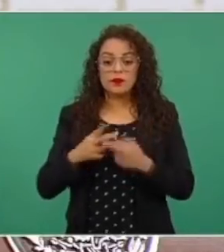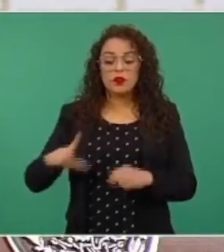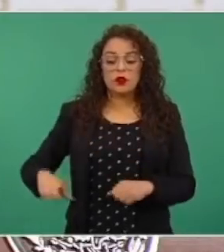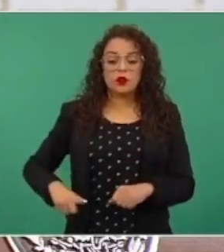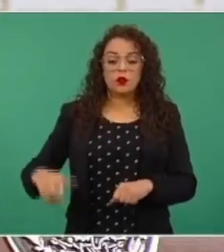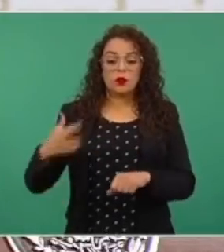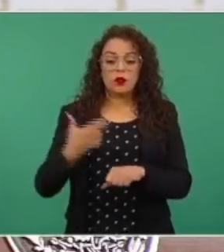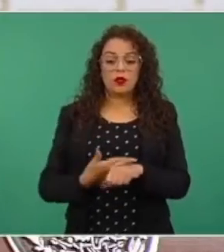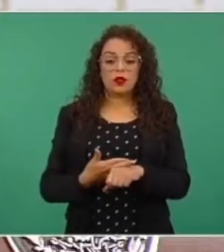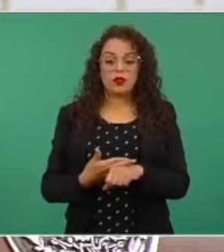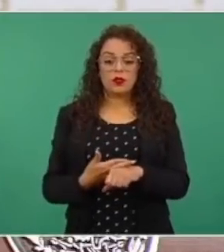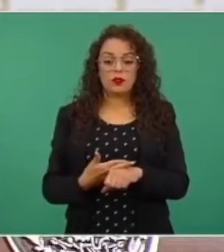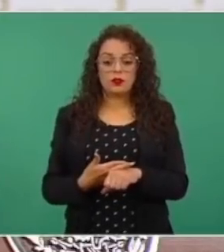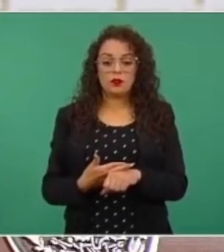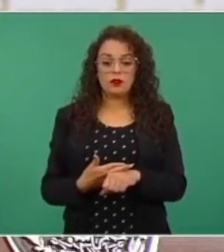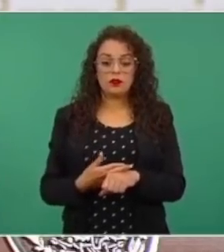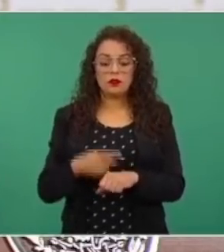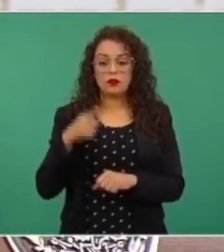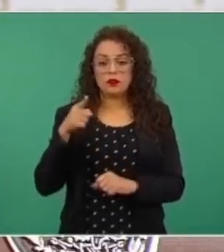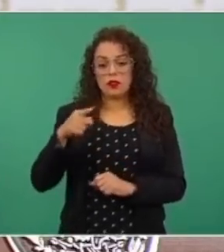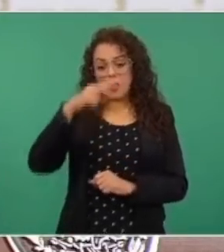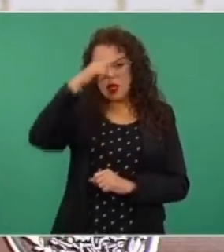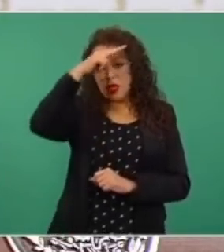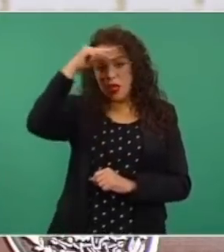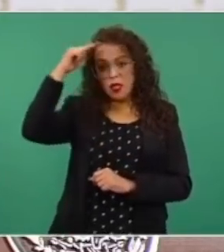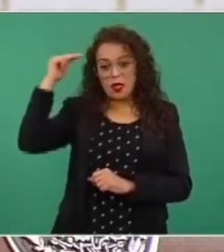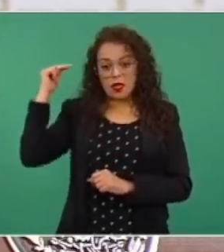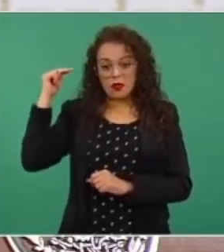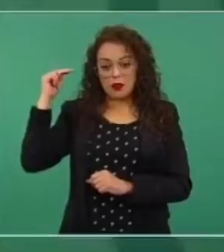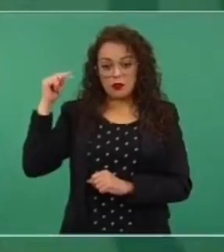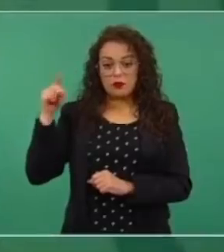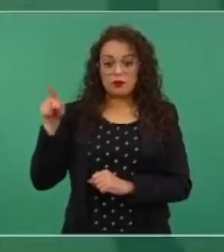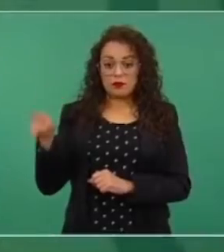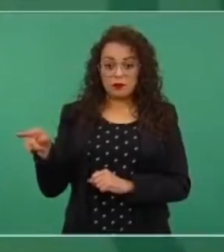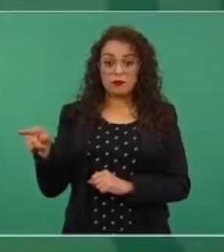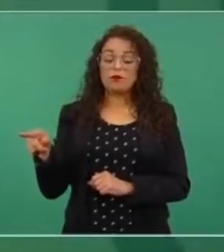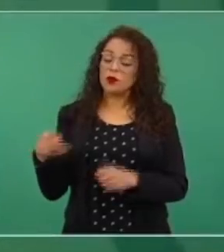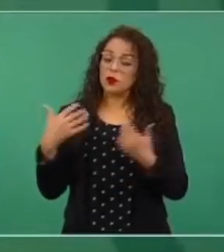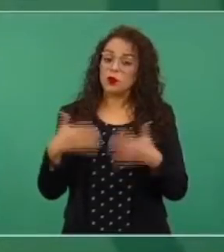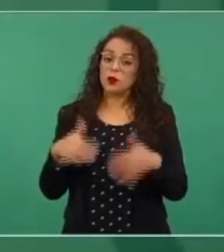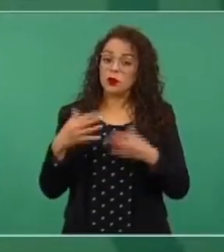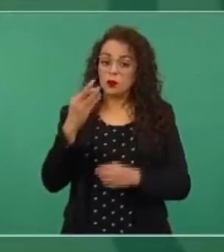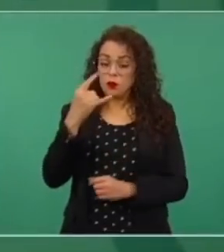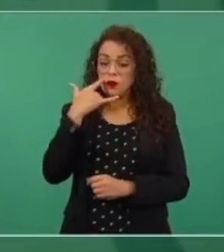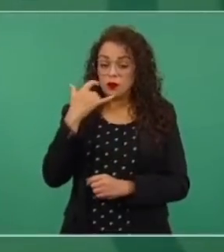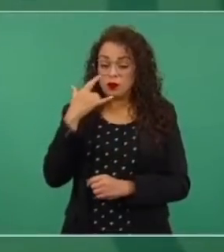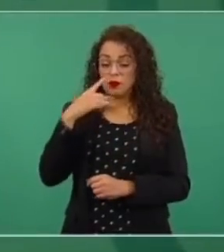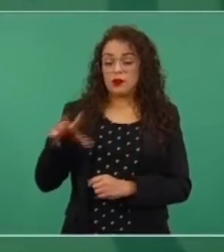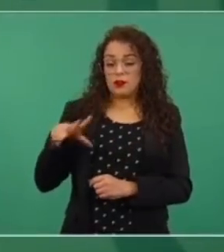gobernador de Nayarit y él está haciendo todo un esfuerzo para